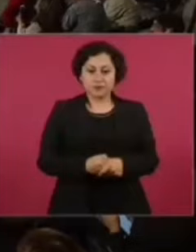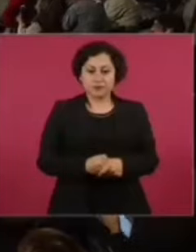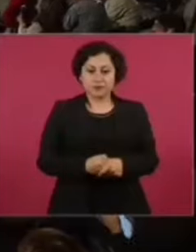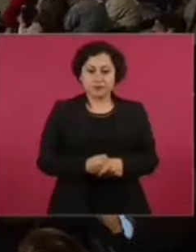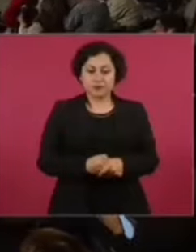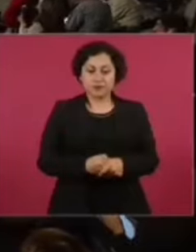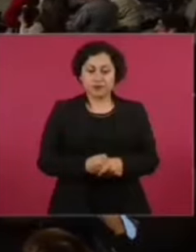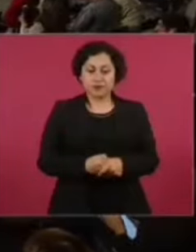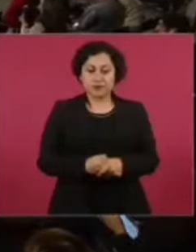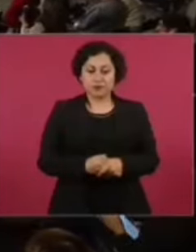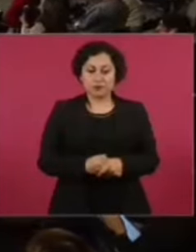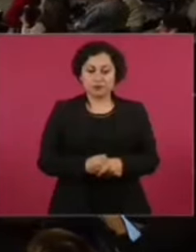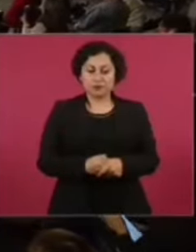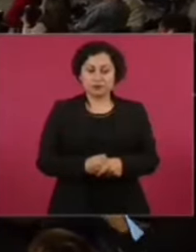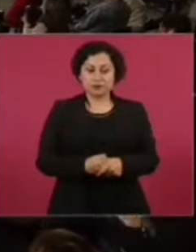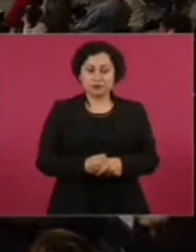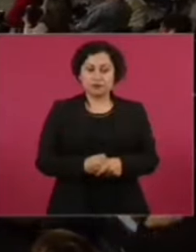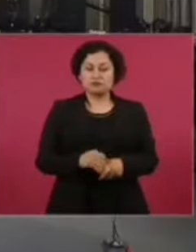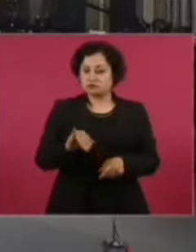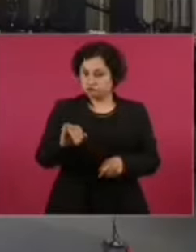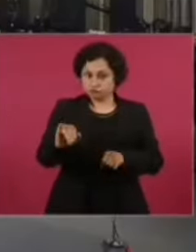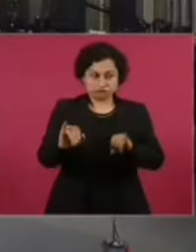Sí. Sí.